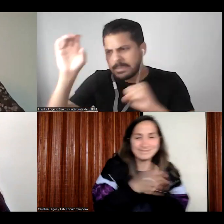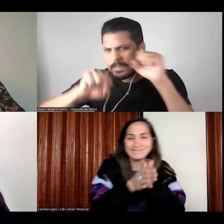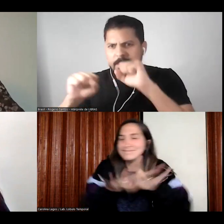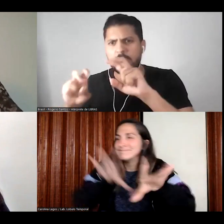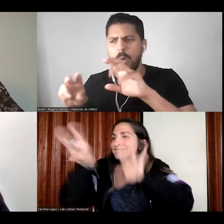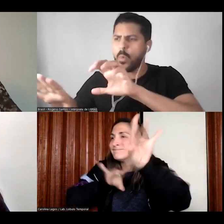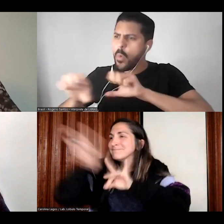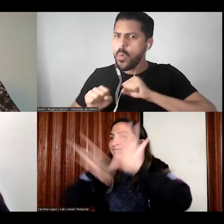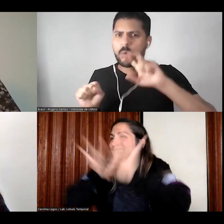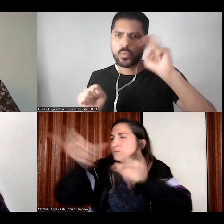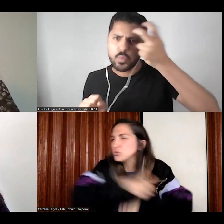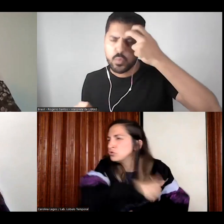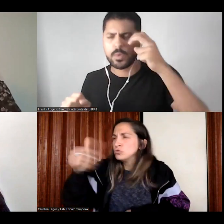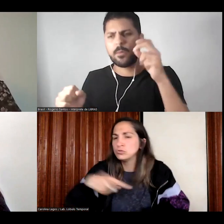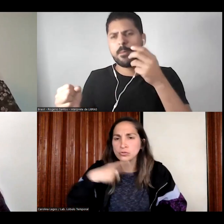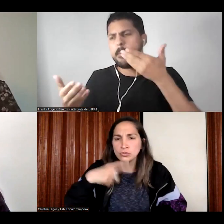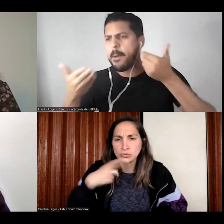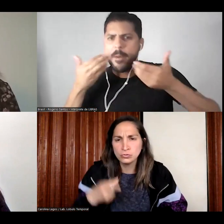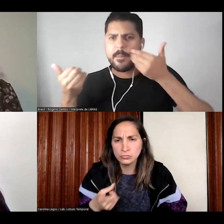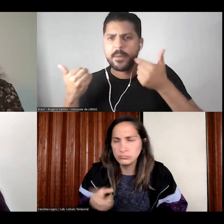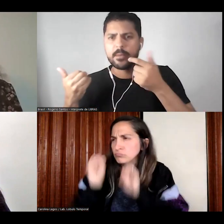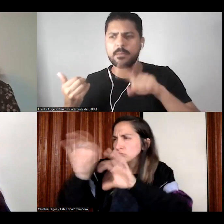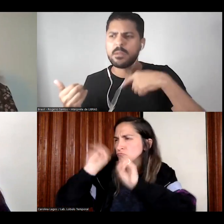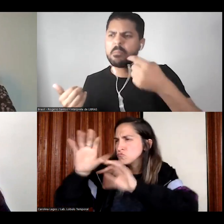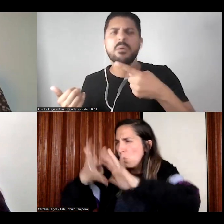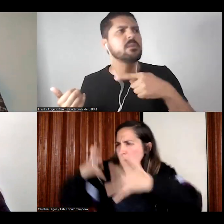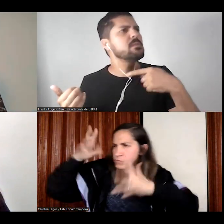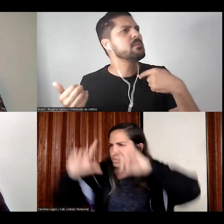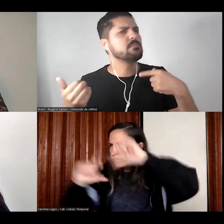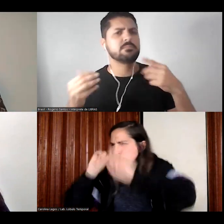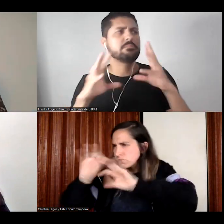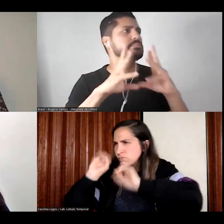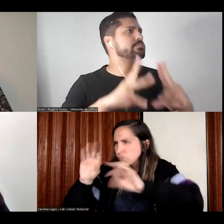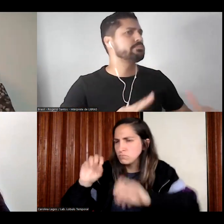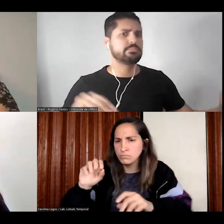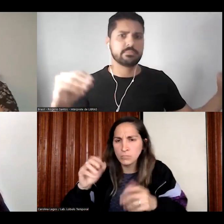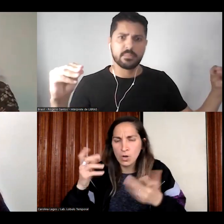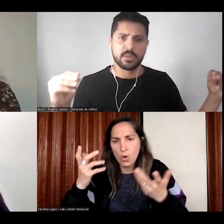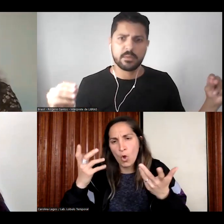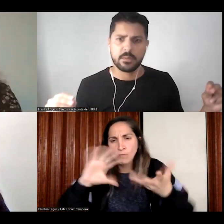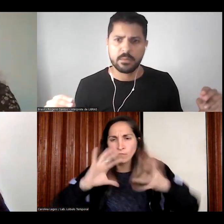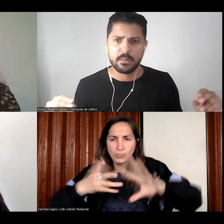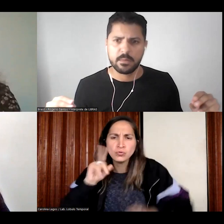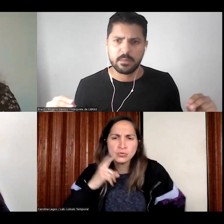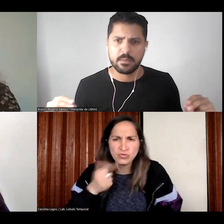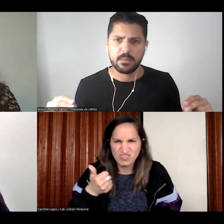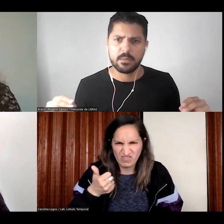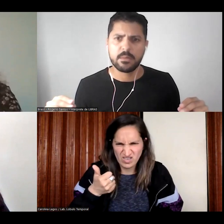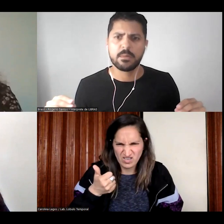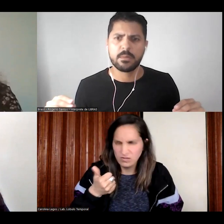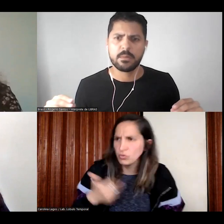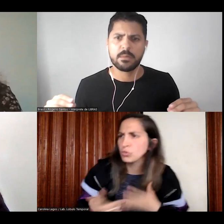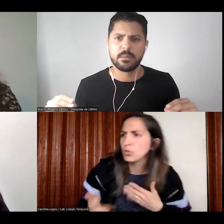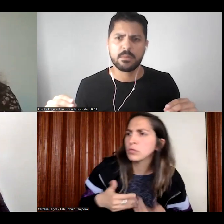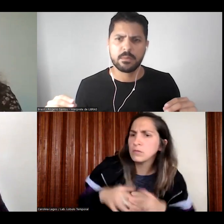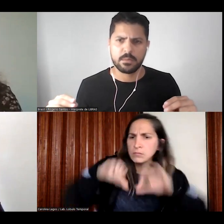y estudio mucho sobre eso. Después, ya, invito a distintos oyentes, y les transmito todo esto en